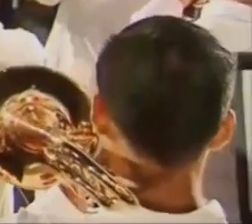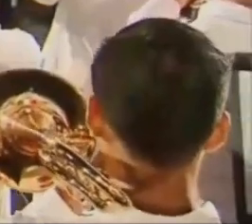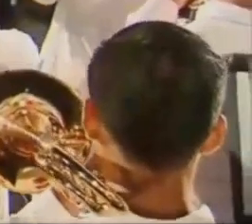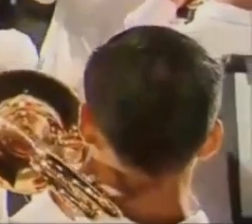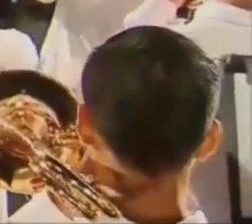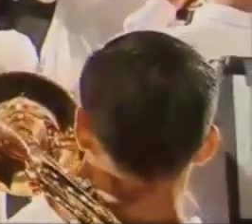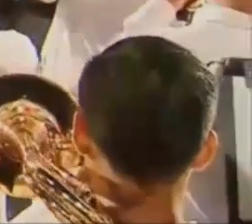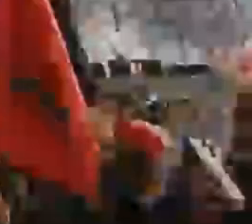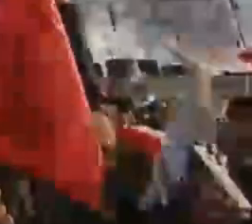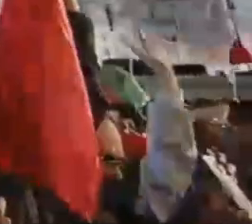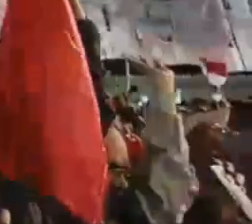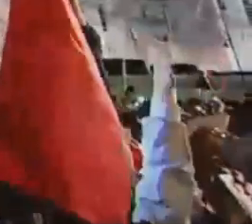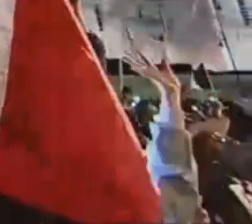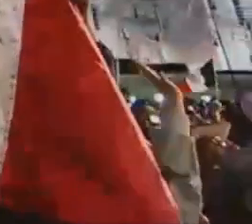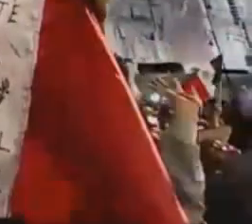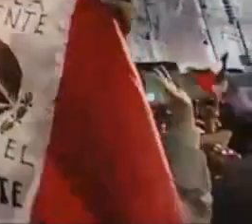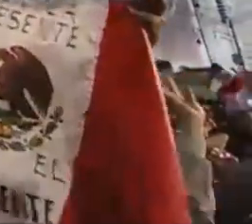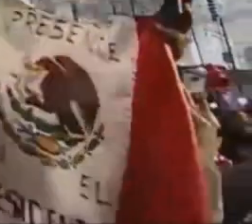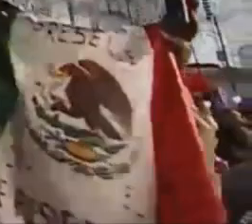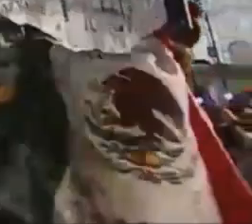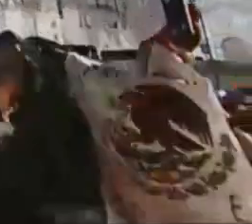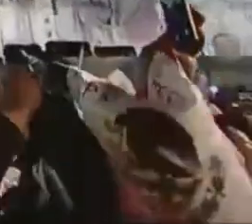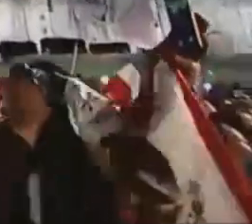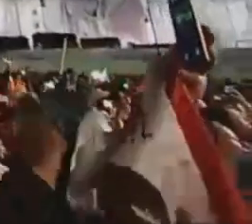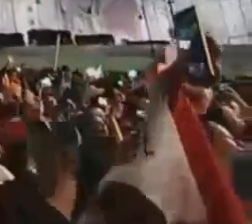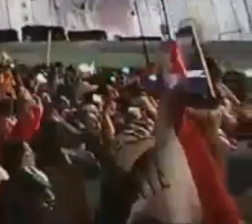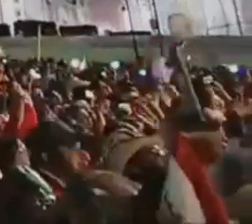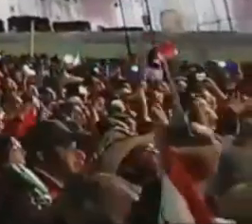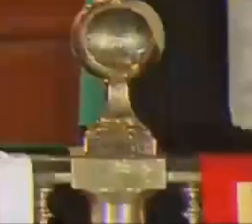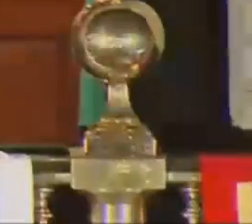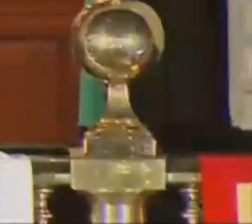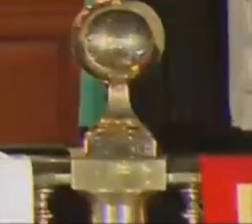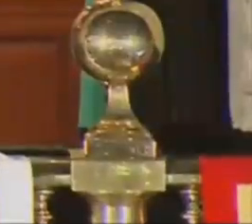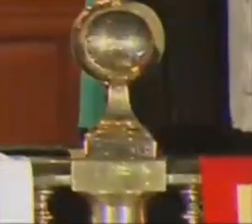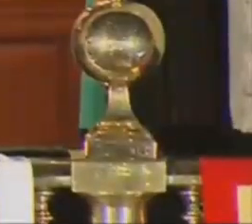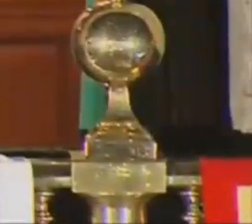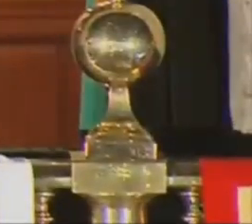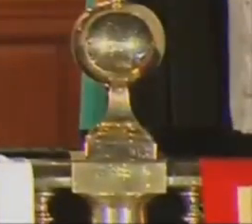Este 15 de septiembre celebremos una noche muy mexicana.